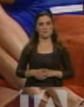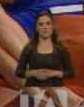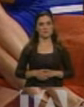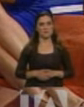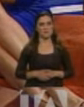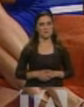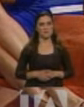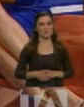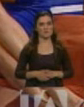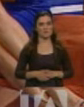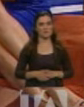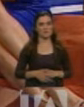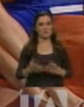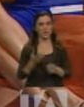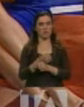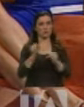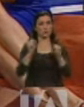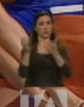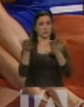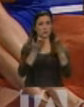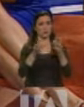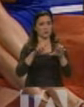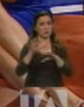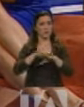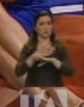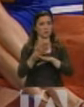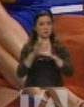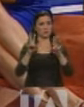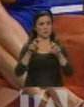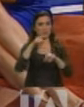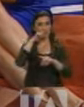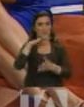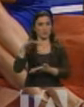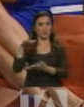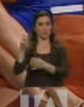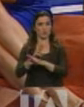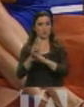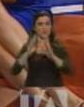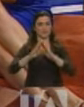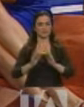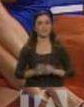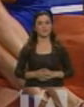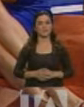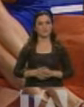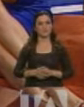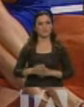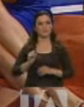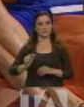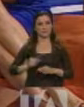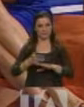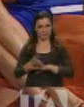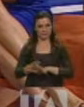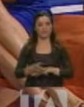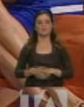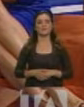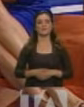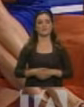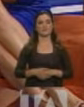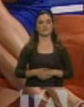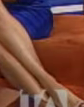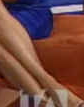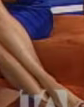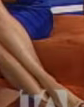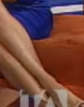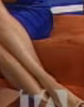de registrar una explosión a causa de acumulación de gas de uso doméstico. Así es, todos los detalles en unos minutos aquí en 24 horas